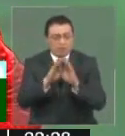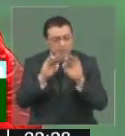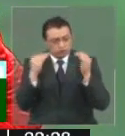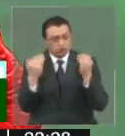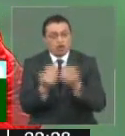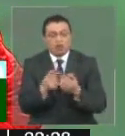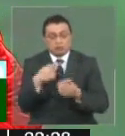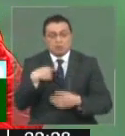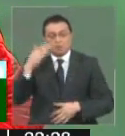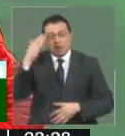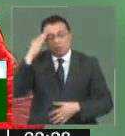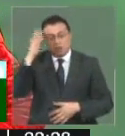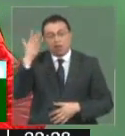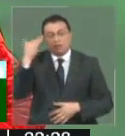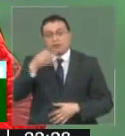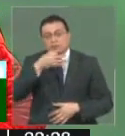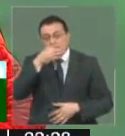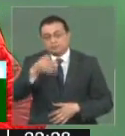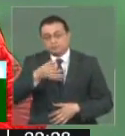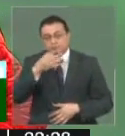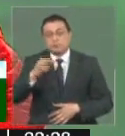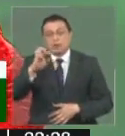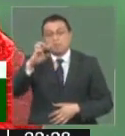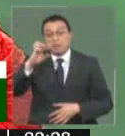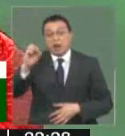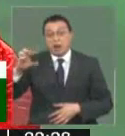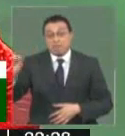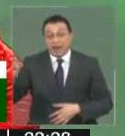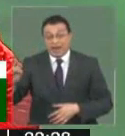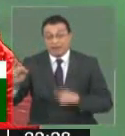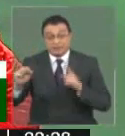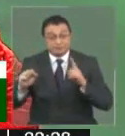Y me acuerdo cuando lo estaba mencionando respecto a los padres,